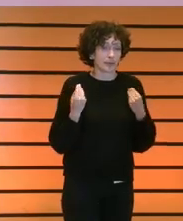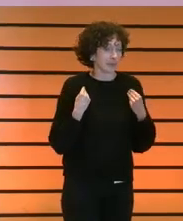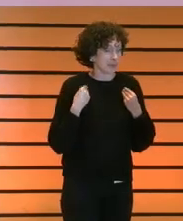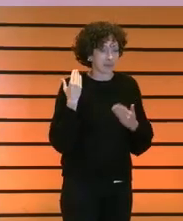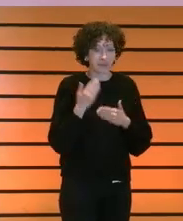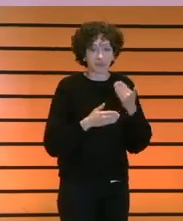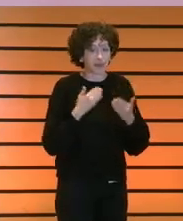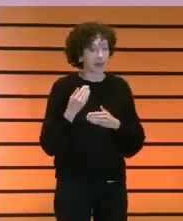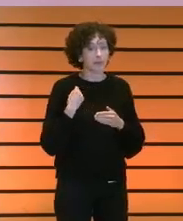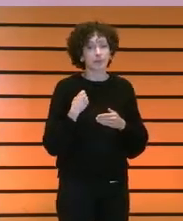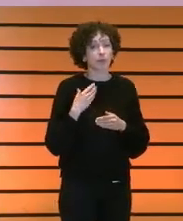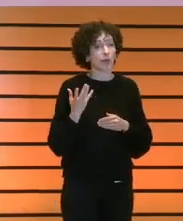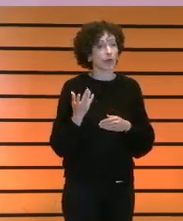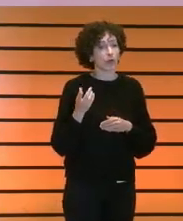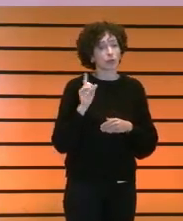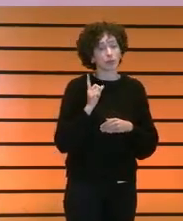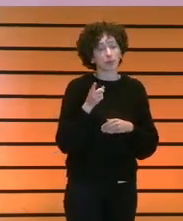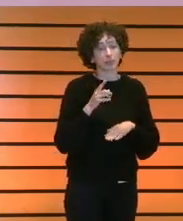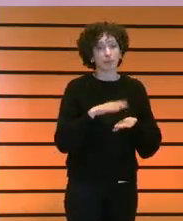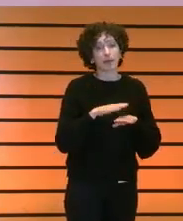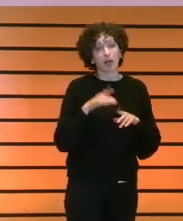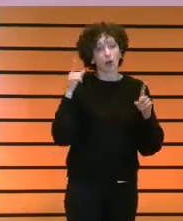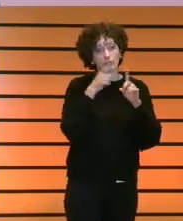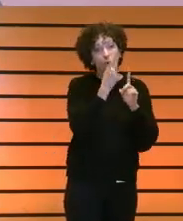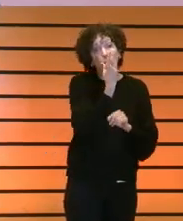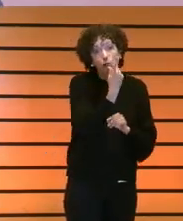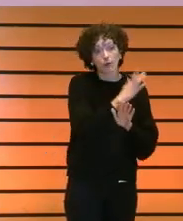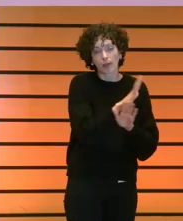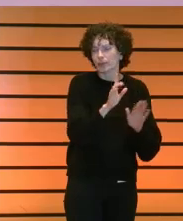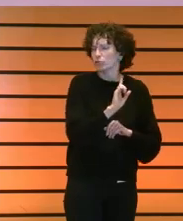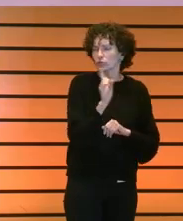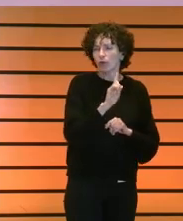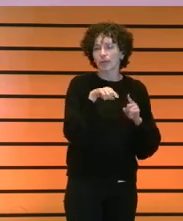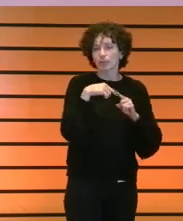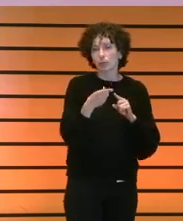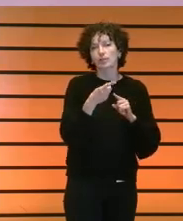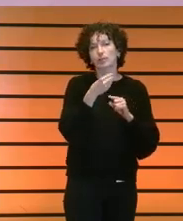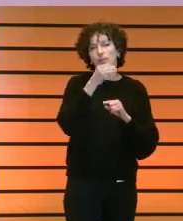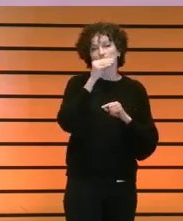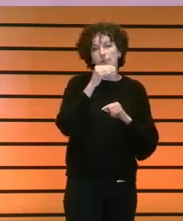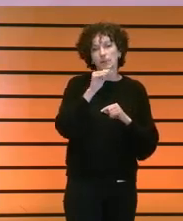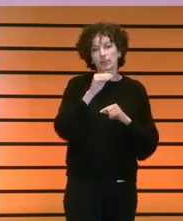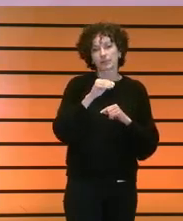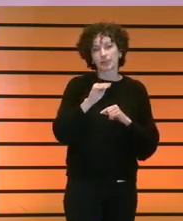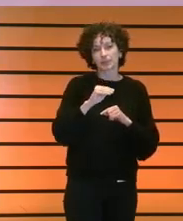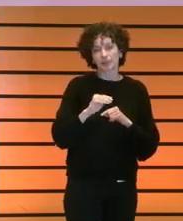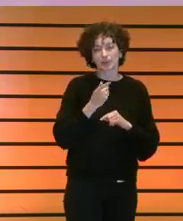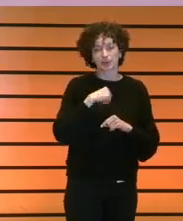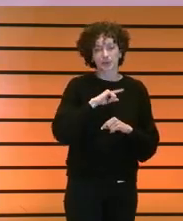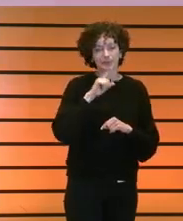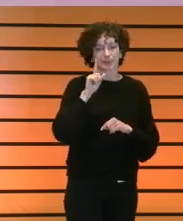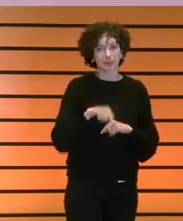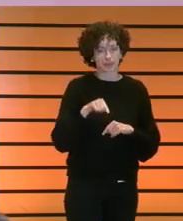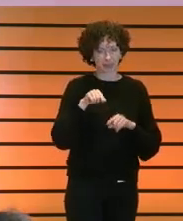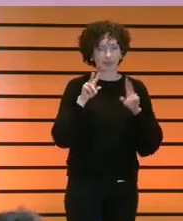no haces las cosas solamente para un único propósito, sino que van sumándose cosas, también nos hemos enredado con